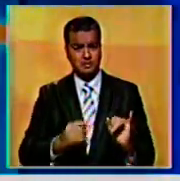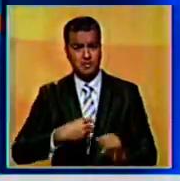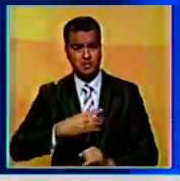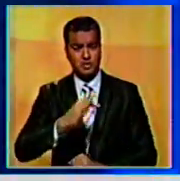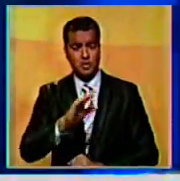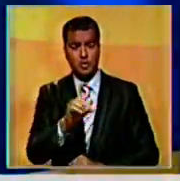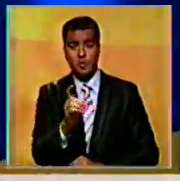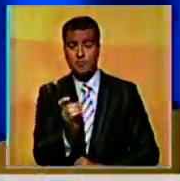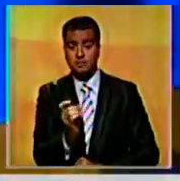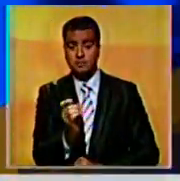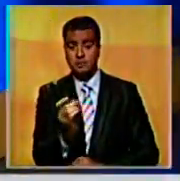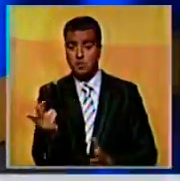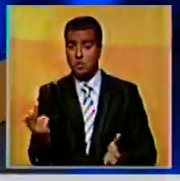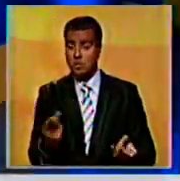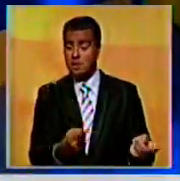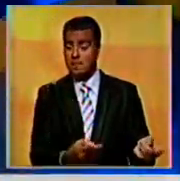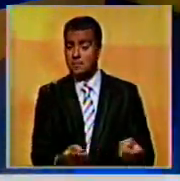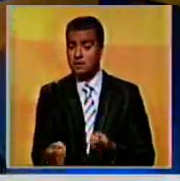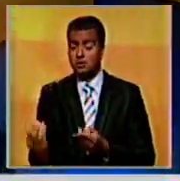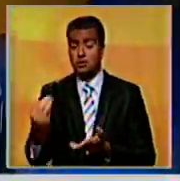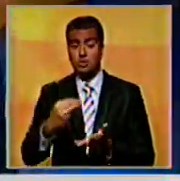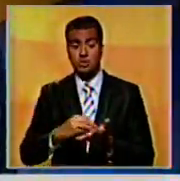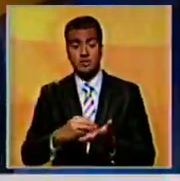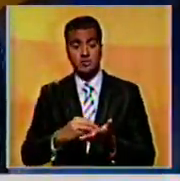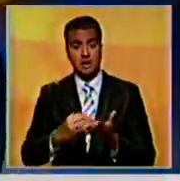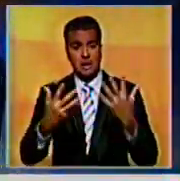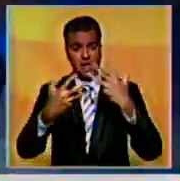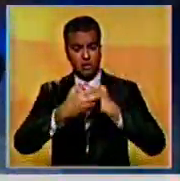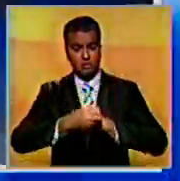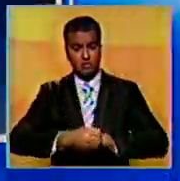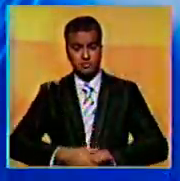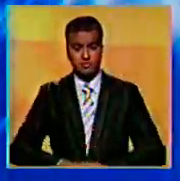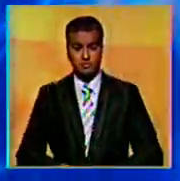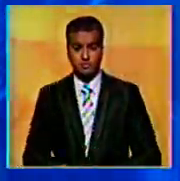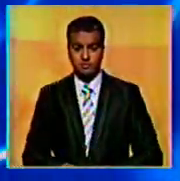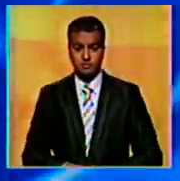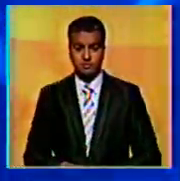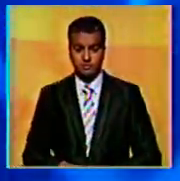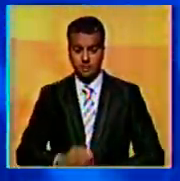Federica Guzmán y los invito como siempre a la emisión estelar de Estrenos y Estrellas. Muchísimas